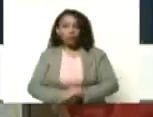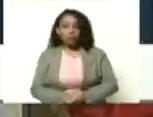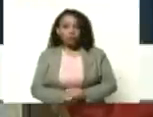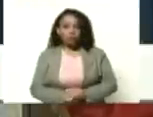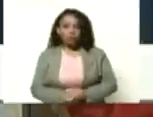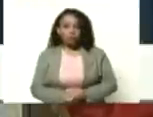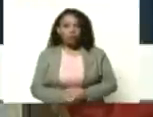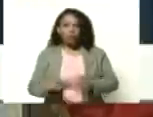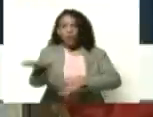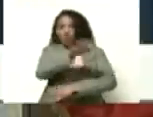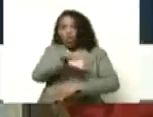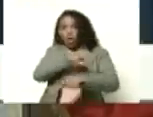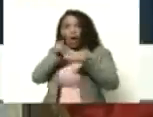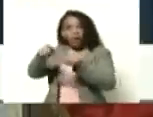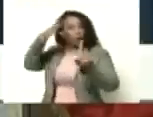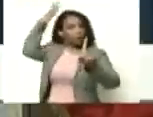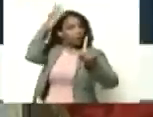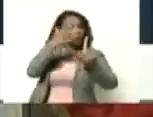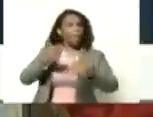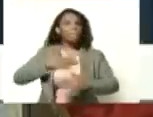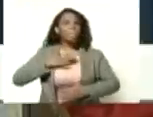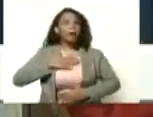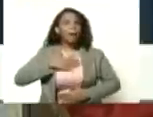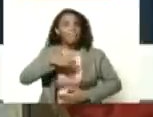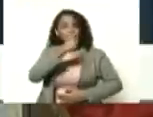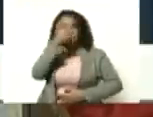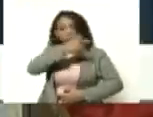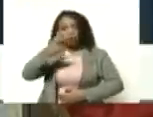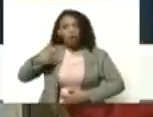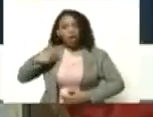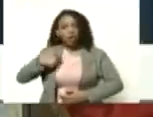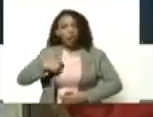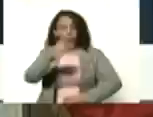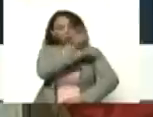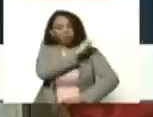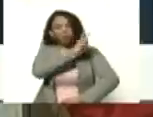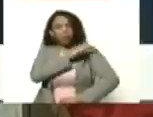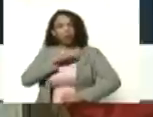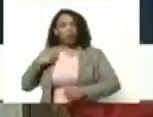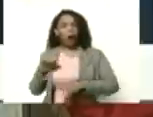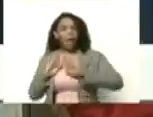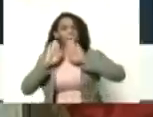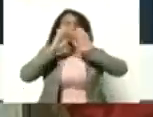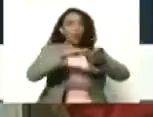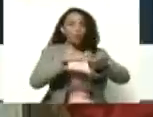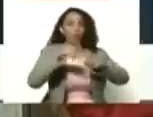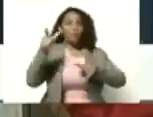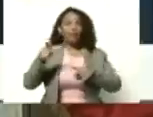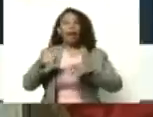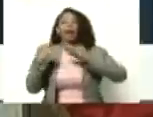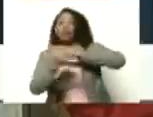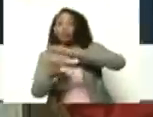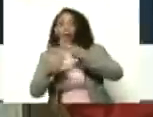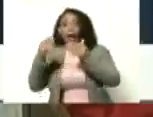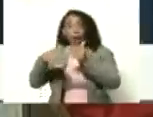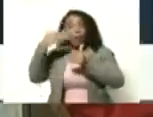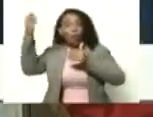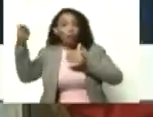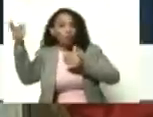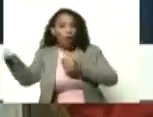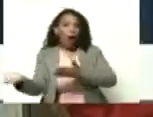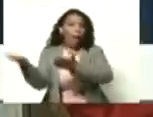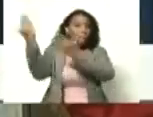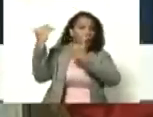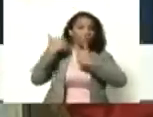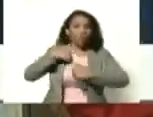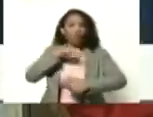todos ellos orientados por mi persona como fiscal general de la república con el apoyo de órganos auxiliares de justicia que